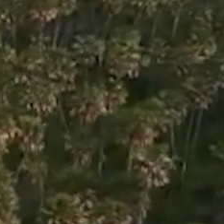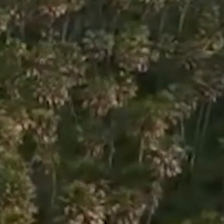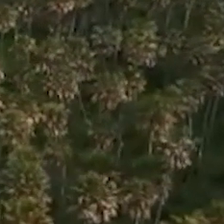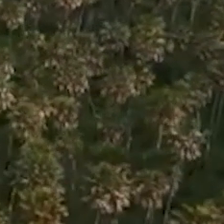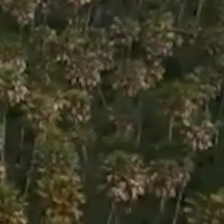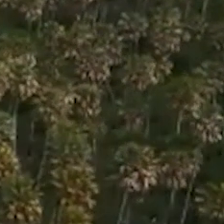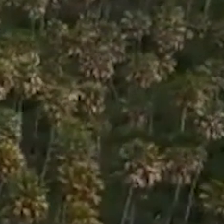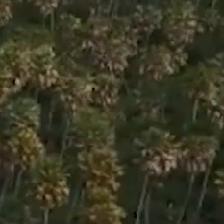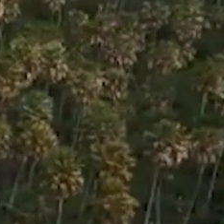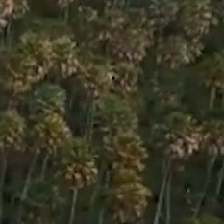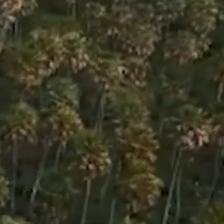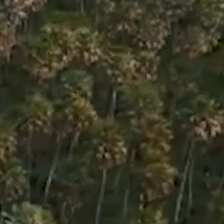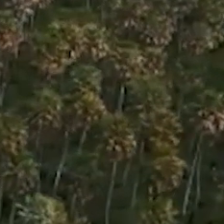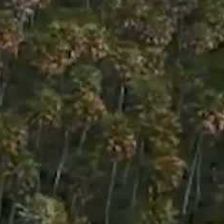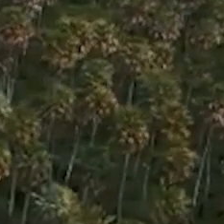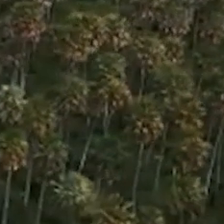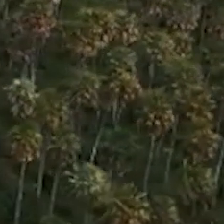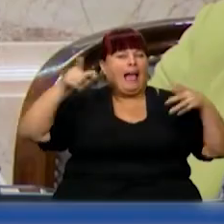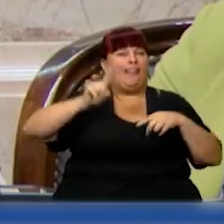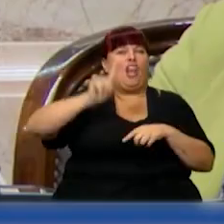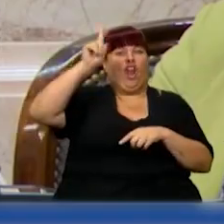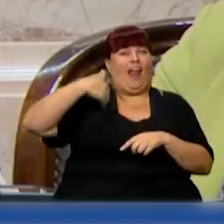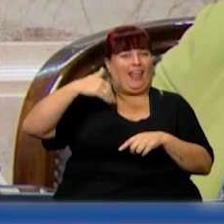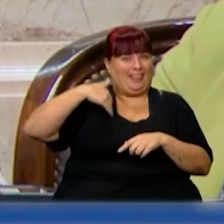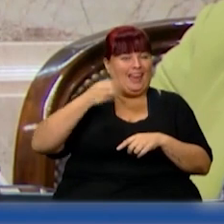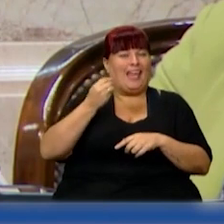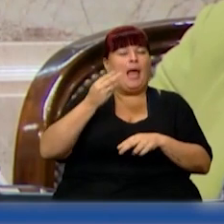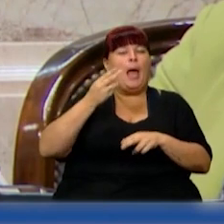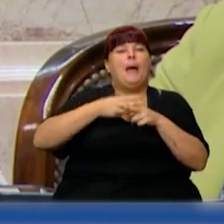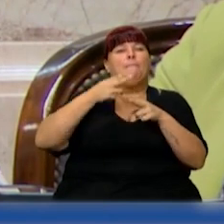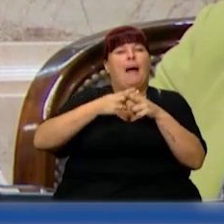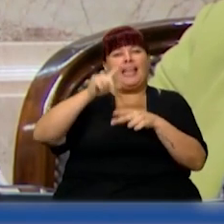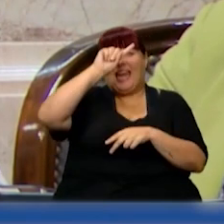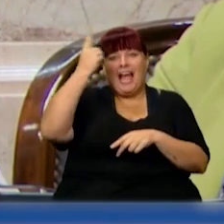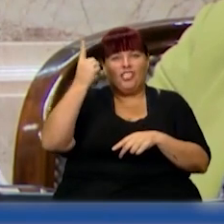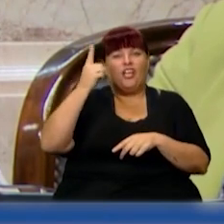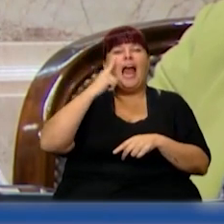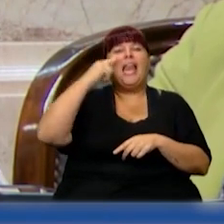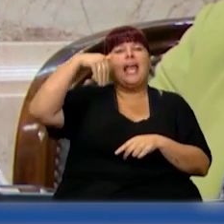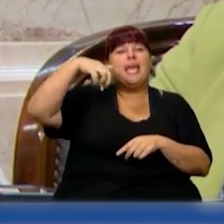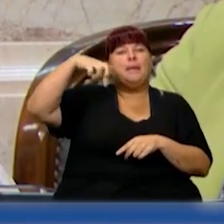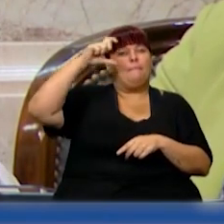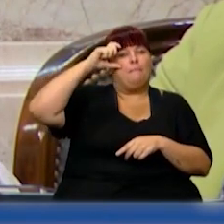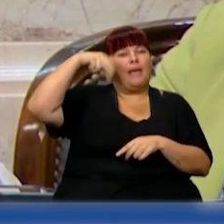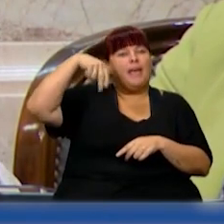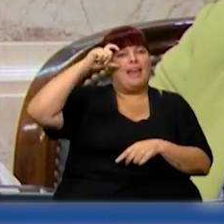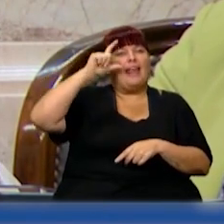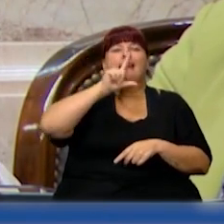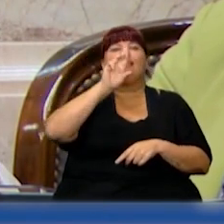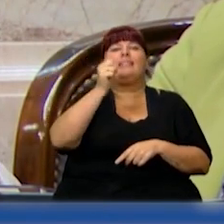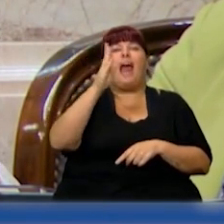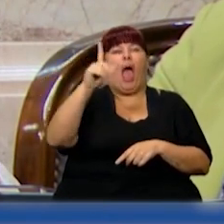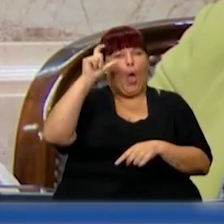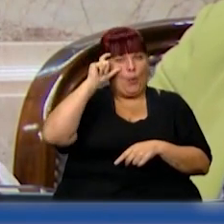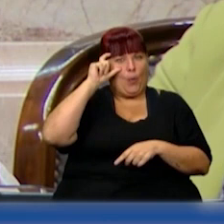tiene el parque más extenso del norte argentino, como lo es el Parque Nacional Impenetrable, al